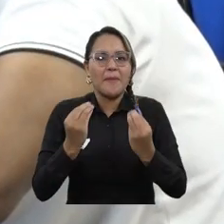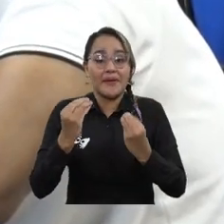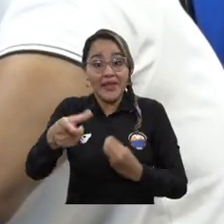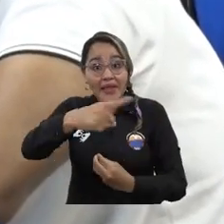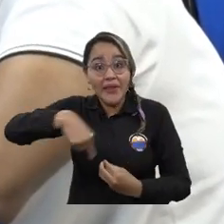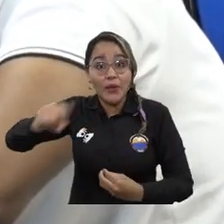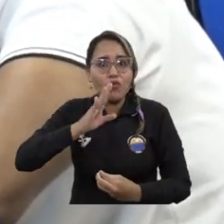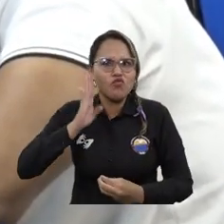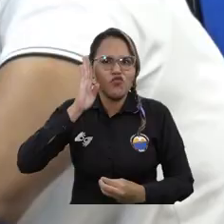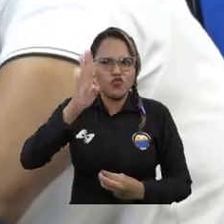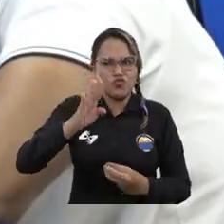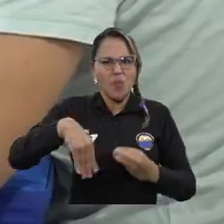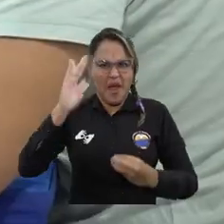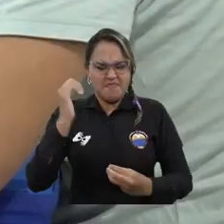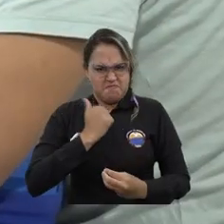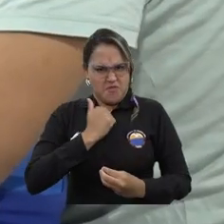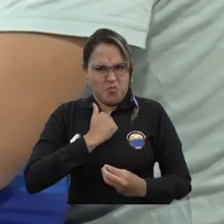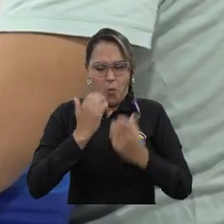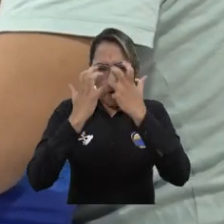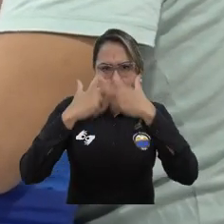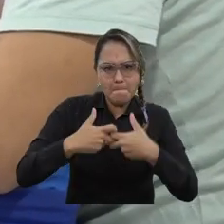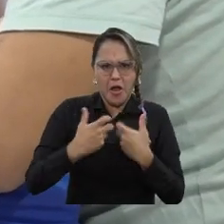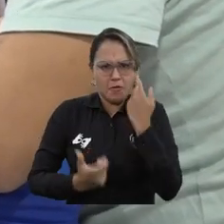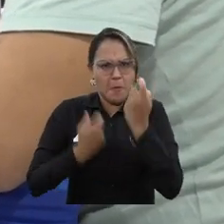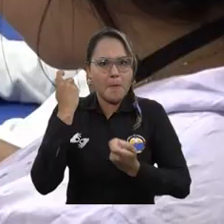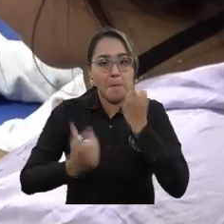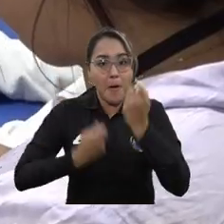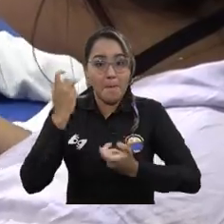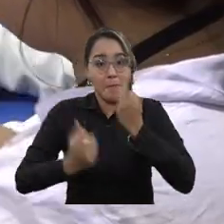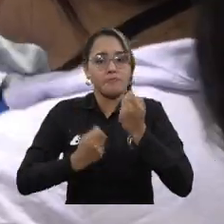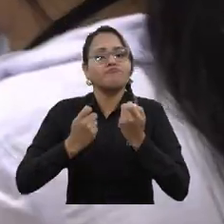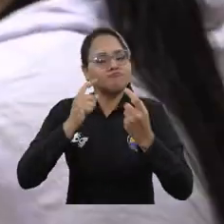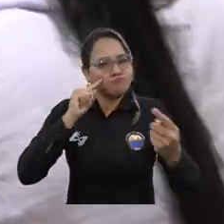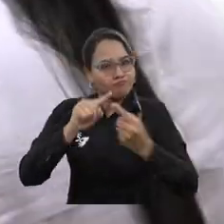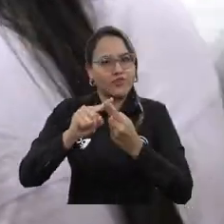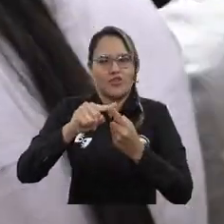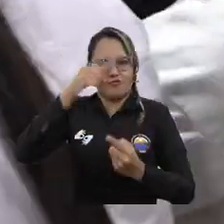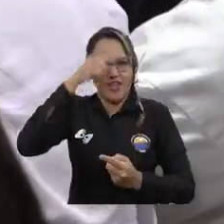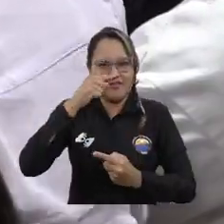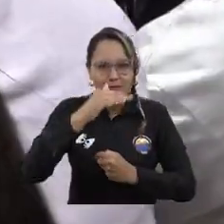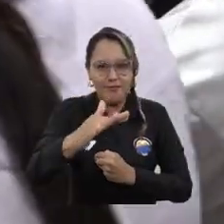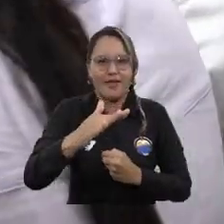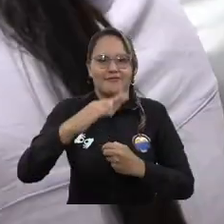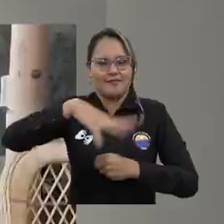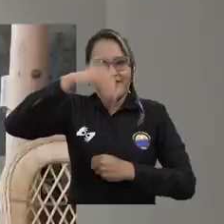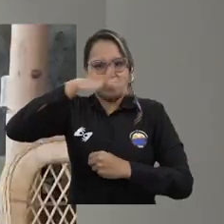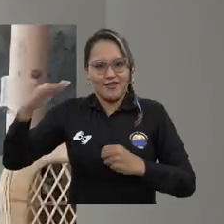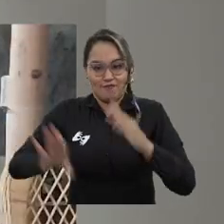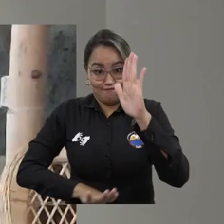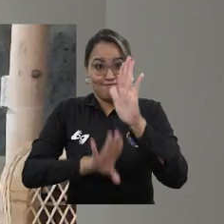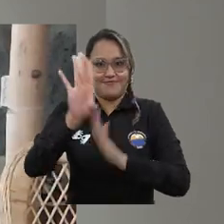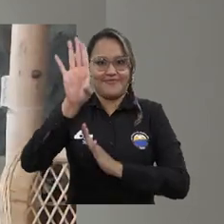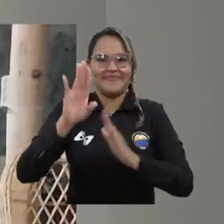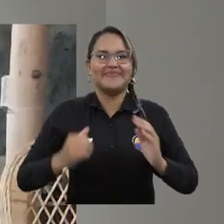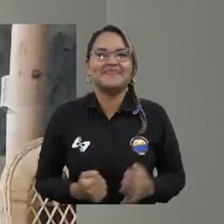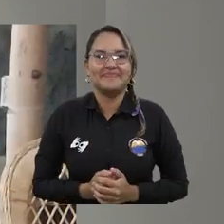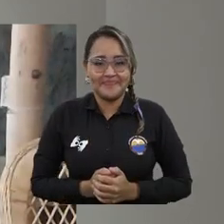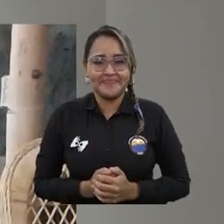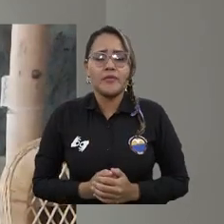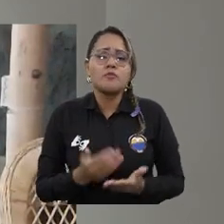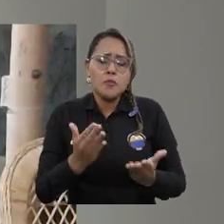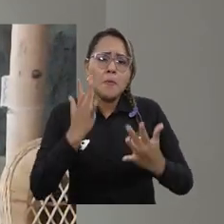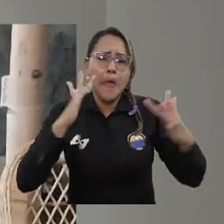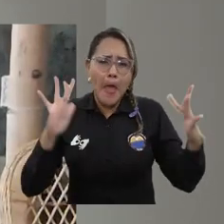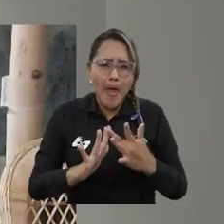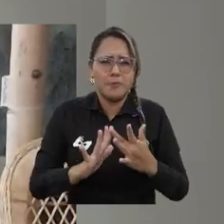de partida para que los futuros emprendedores aporten al crecimiento y desarrollo de Santa Marta y el Magdalena. Entonces es un